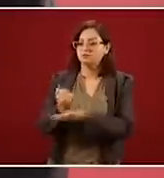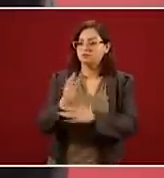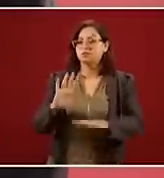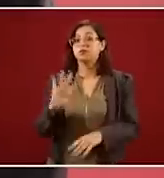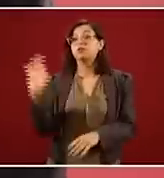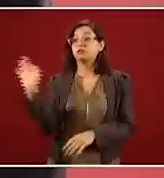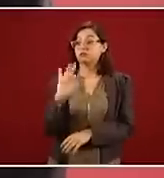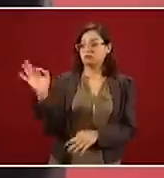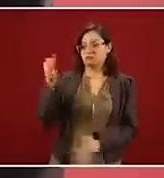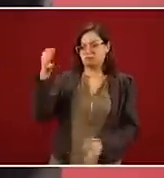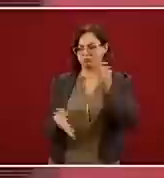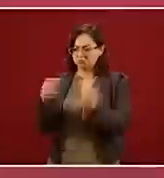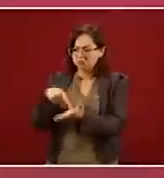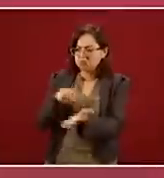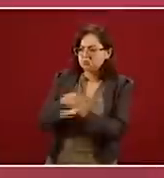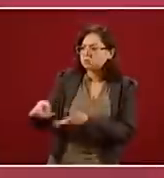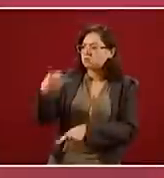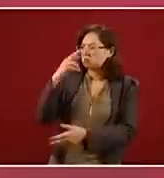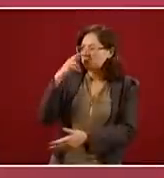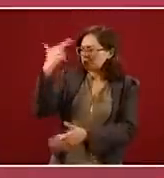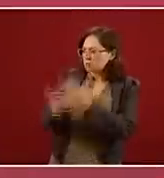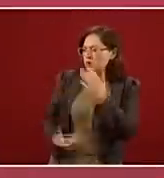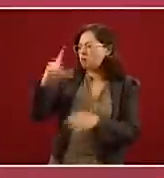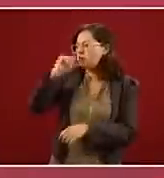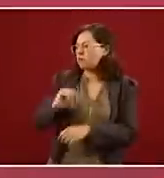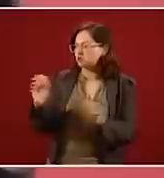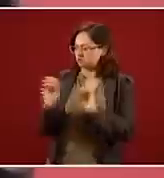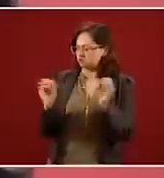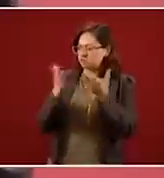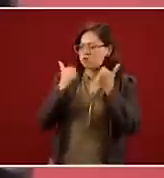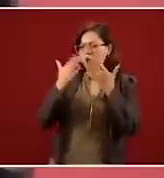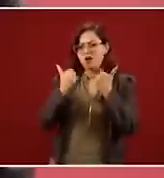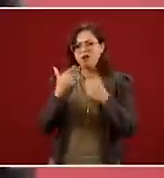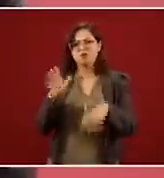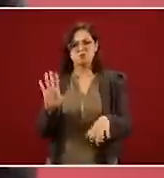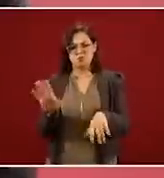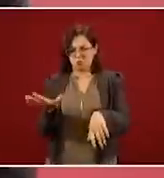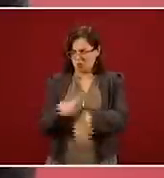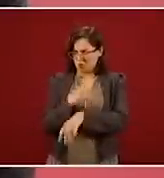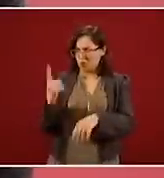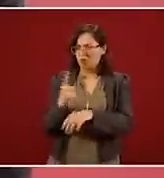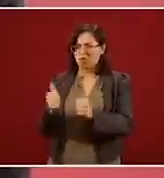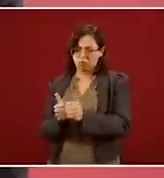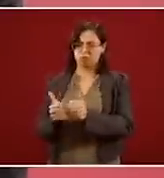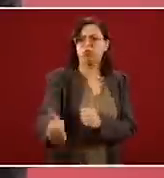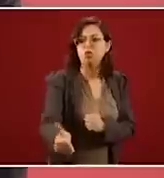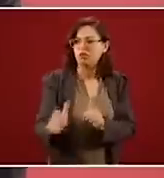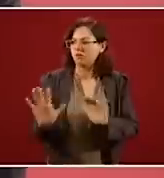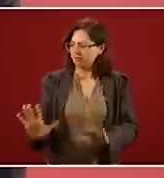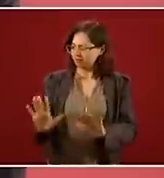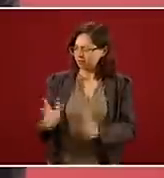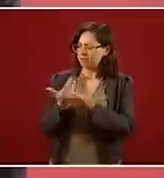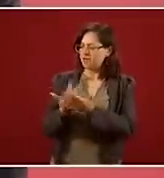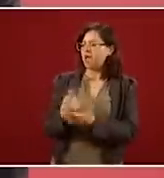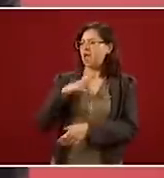es violación a ningún derecho? O sea, ¿por qué nos adelantamos? ¿Por qué no confiamos en que hay